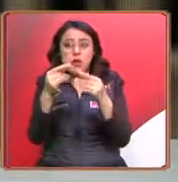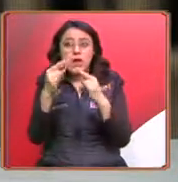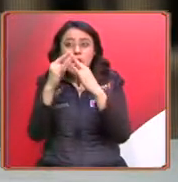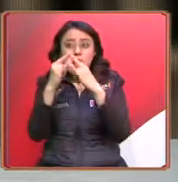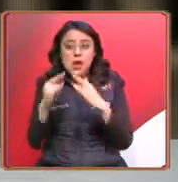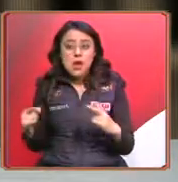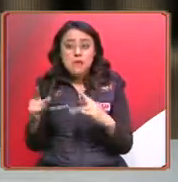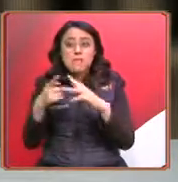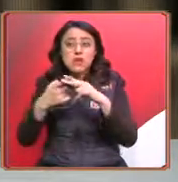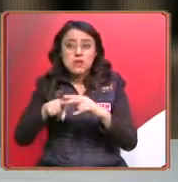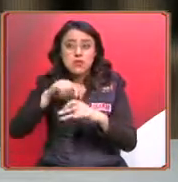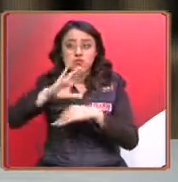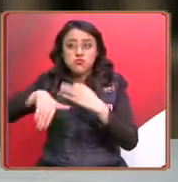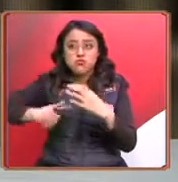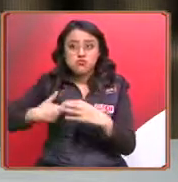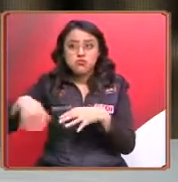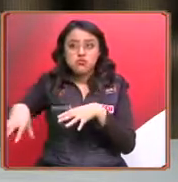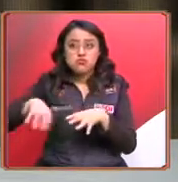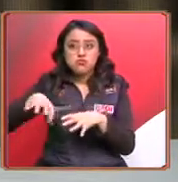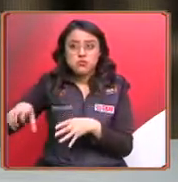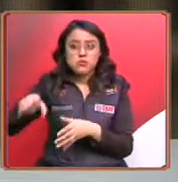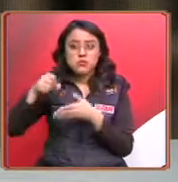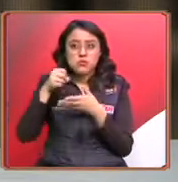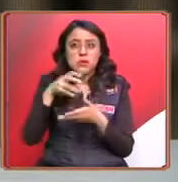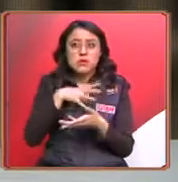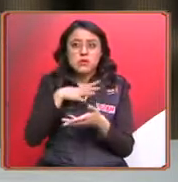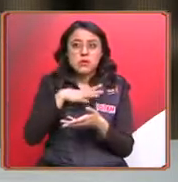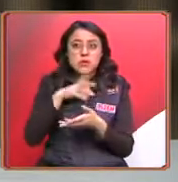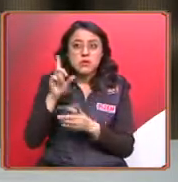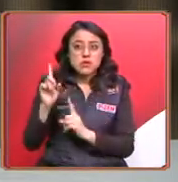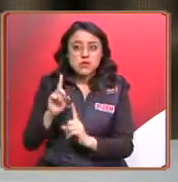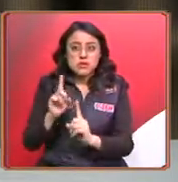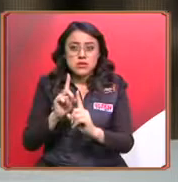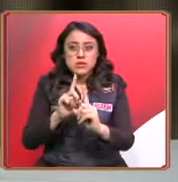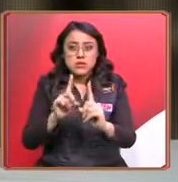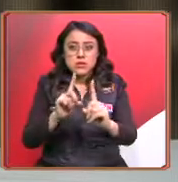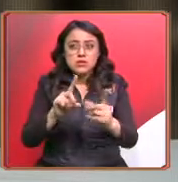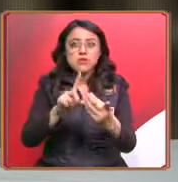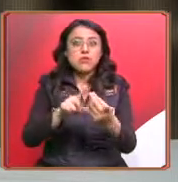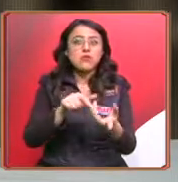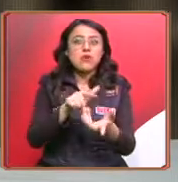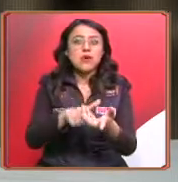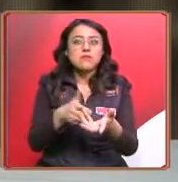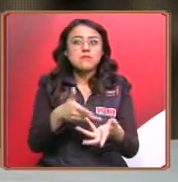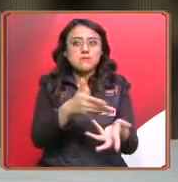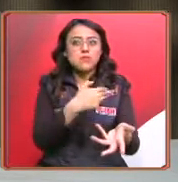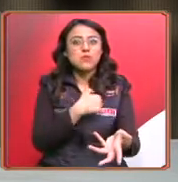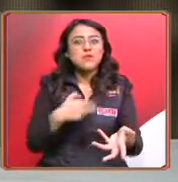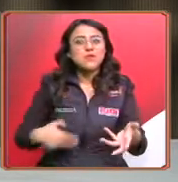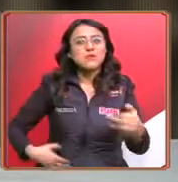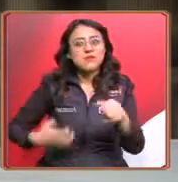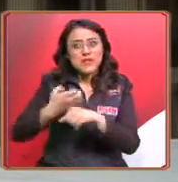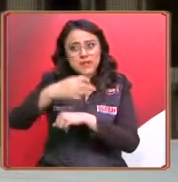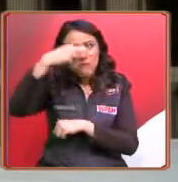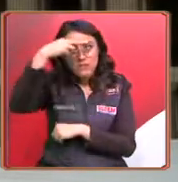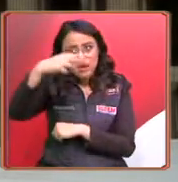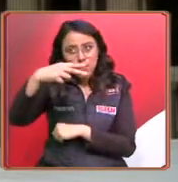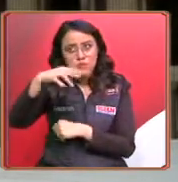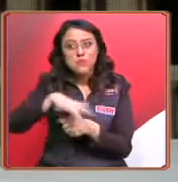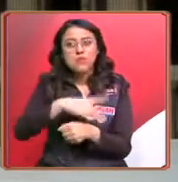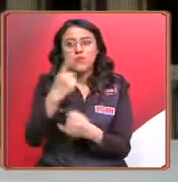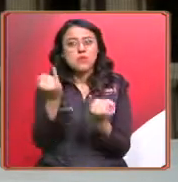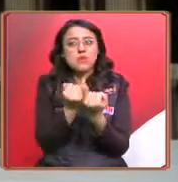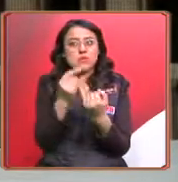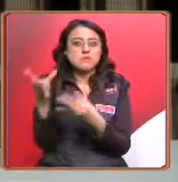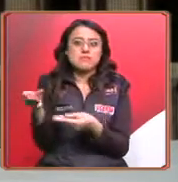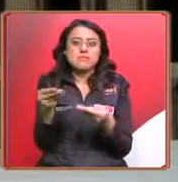cómo se empacó. Seleccionamos esa bolsa y la seguimos por toda su ruta. Y se fue a un municipio del Estado de México, le tocó, porque además le